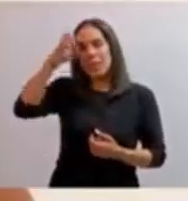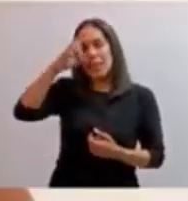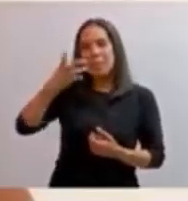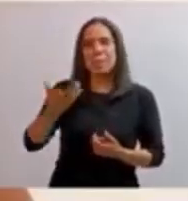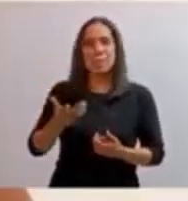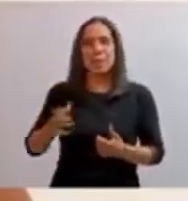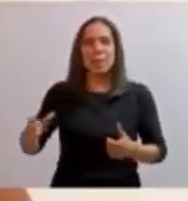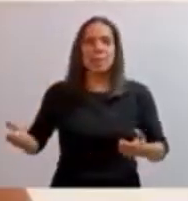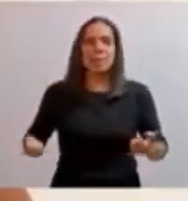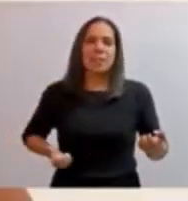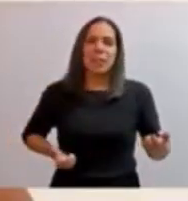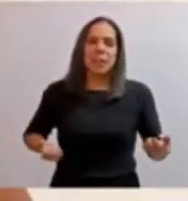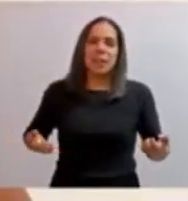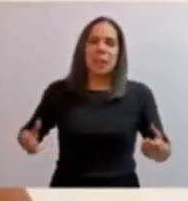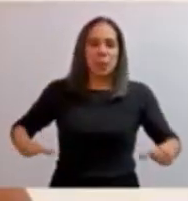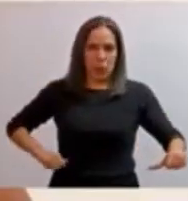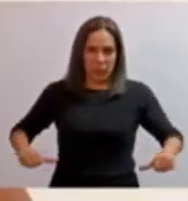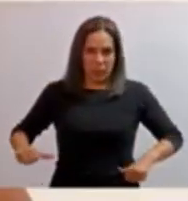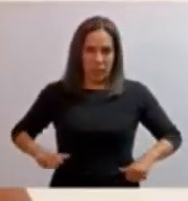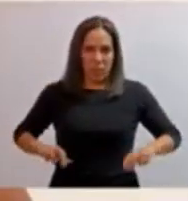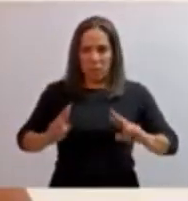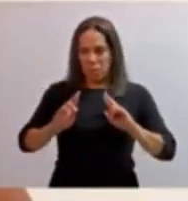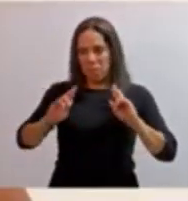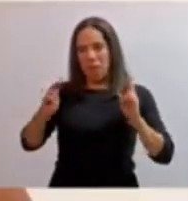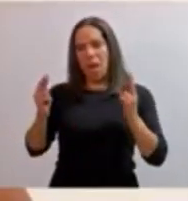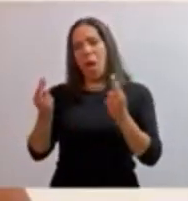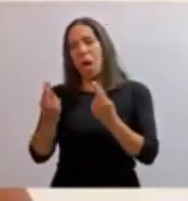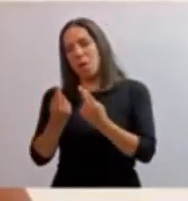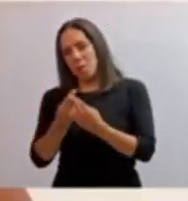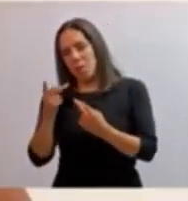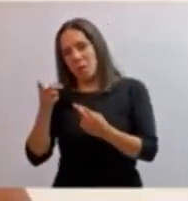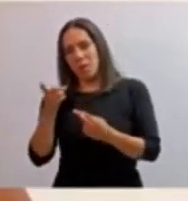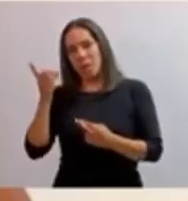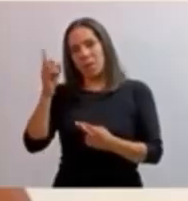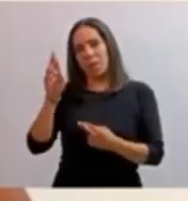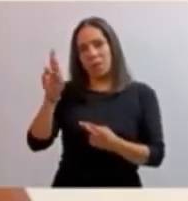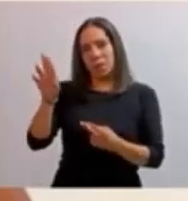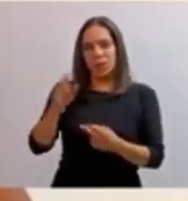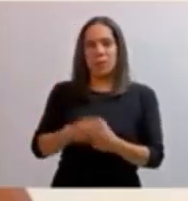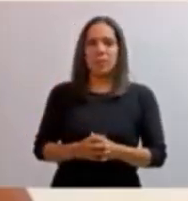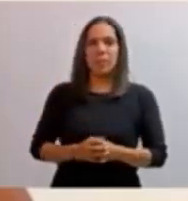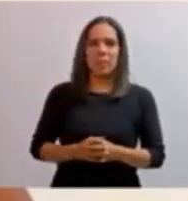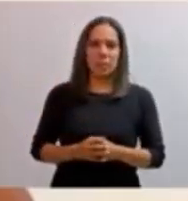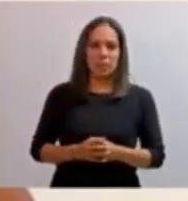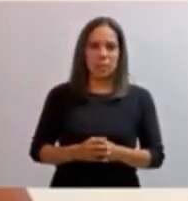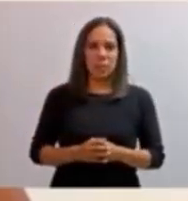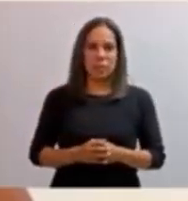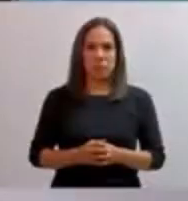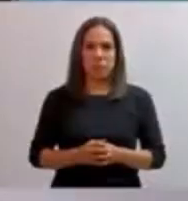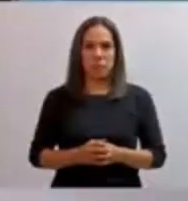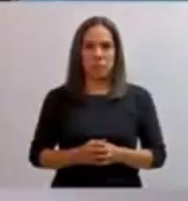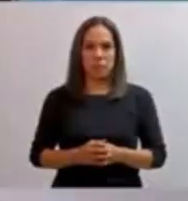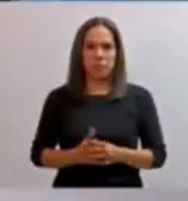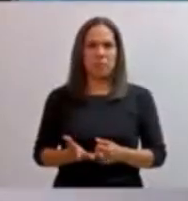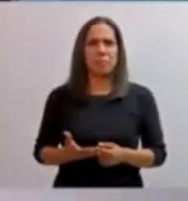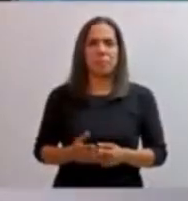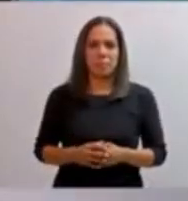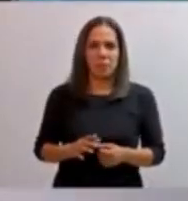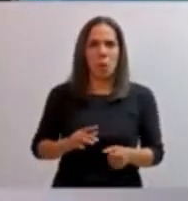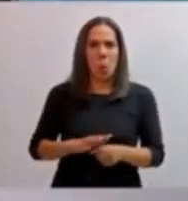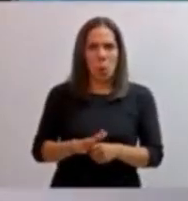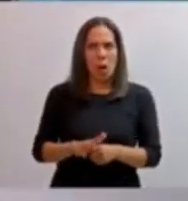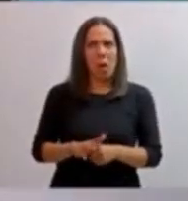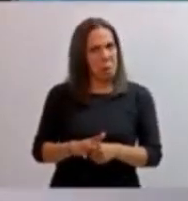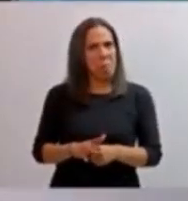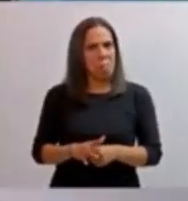dinámica que se realizó en una reunión de directores, directoras, subdirectores y subdirectoras, que precisamente me parece que ilustra